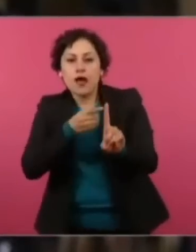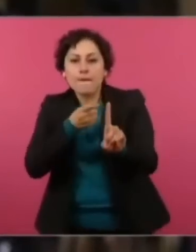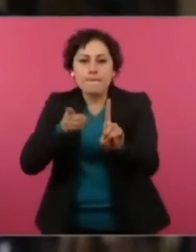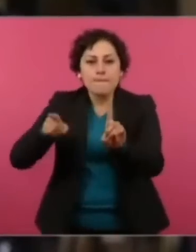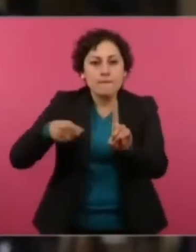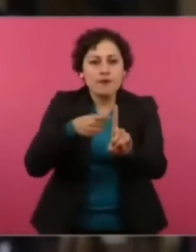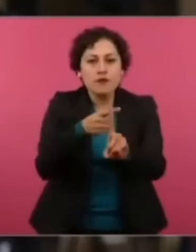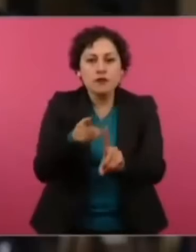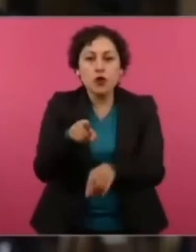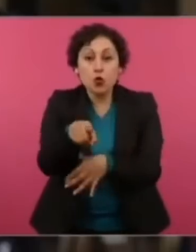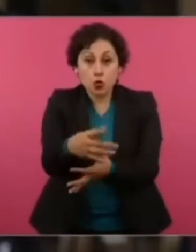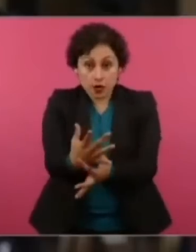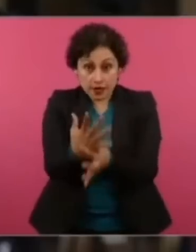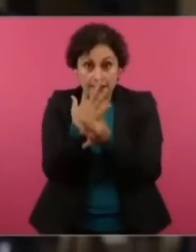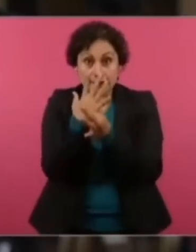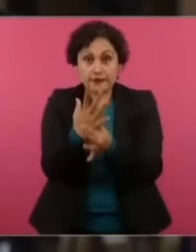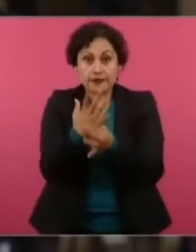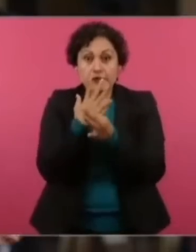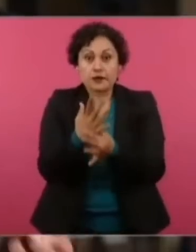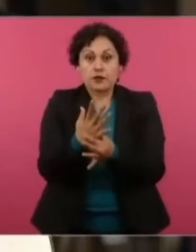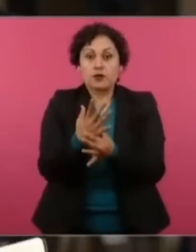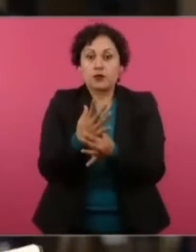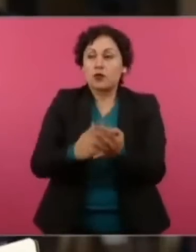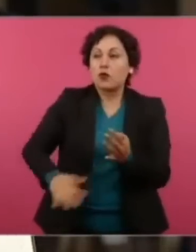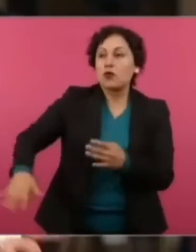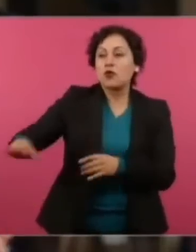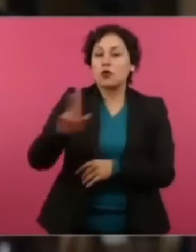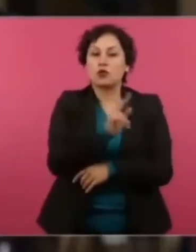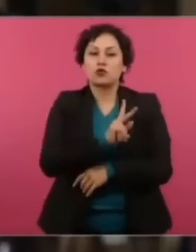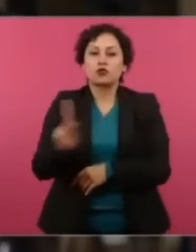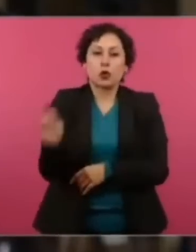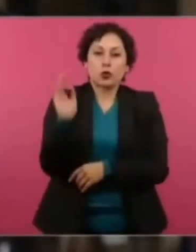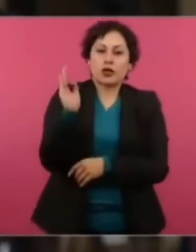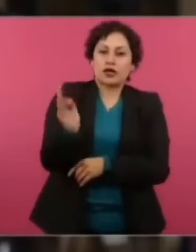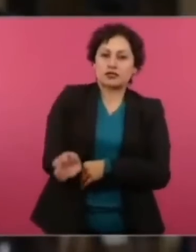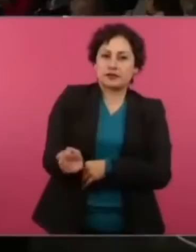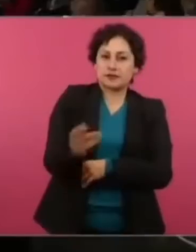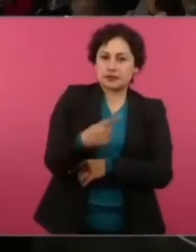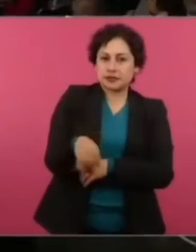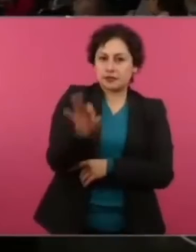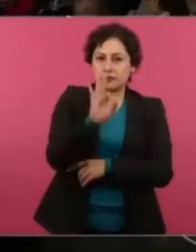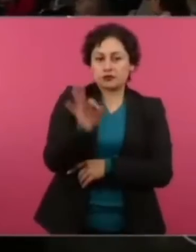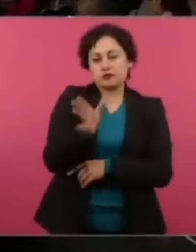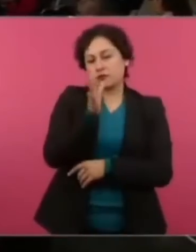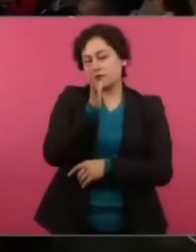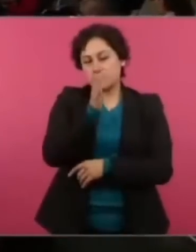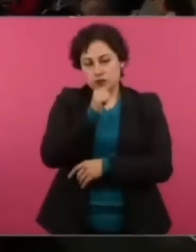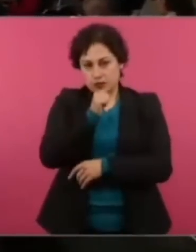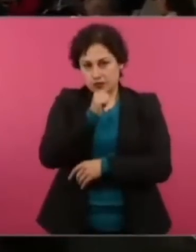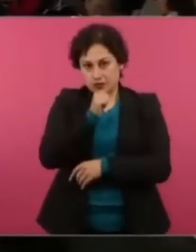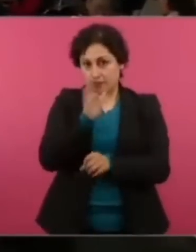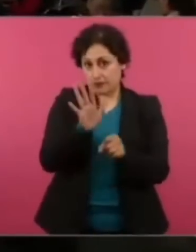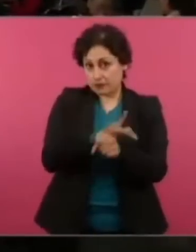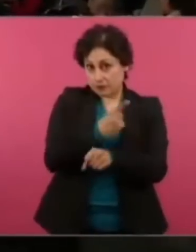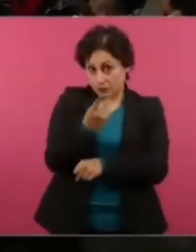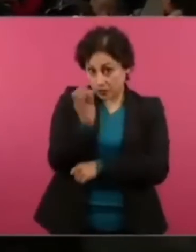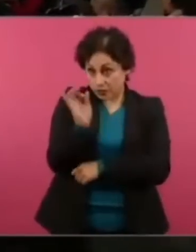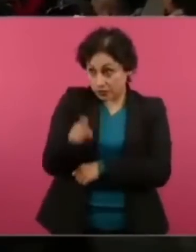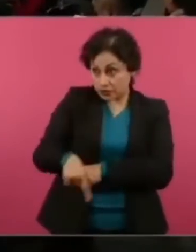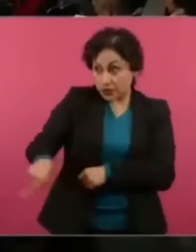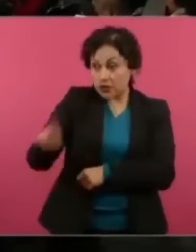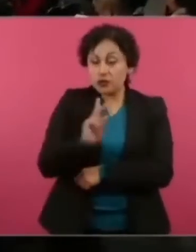el pueblo, y dijo no se puede dejar conforme a todos, porque cuando se busca dejar conforme a todos, no